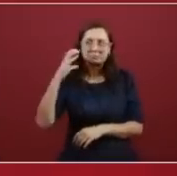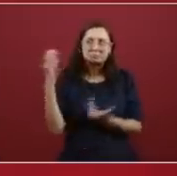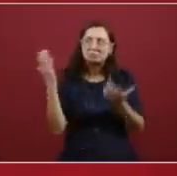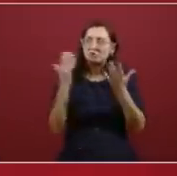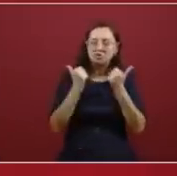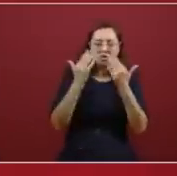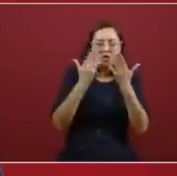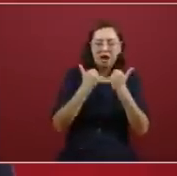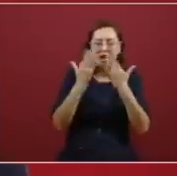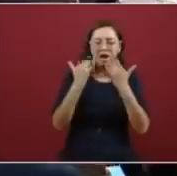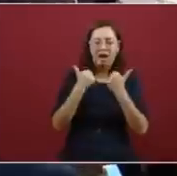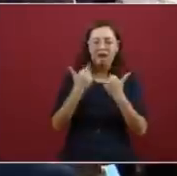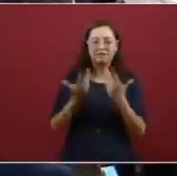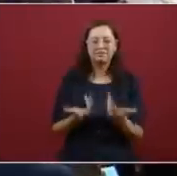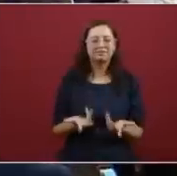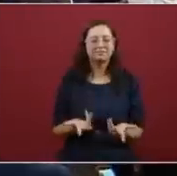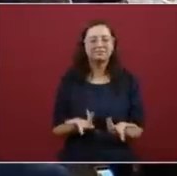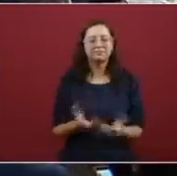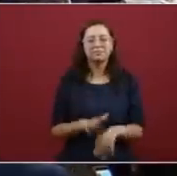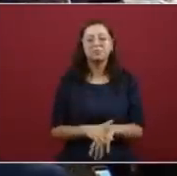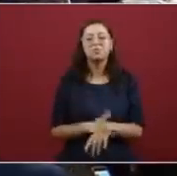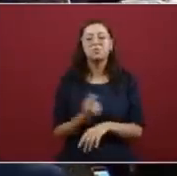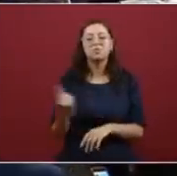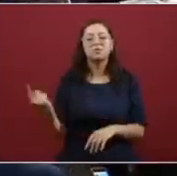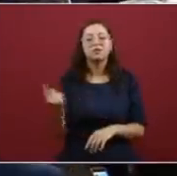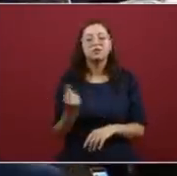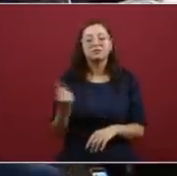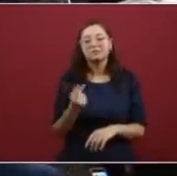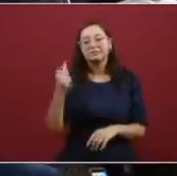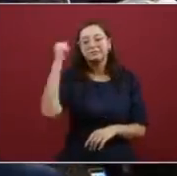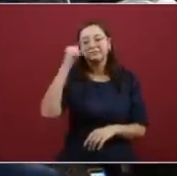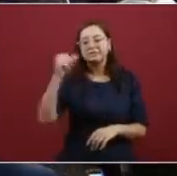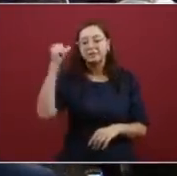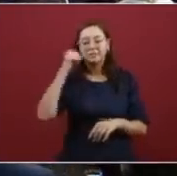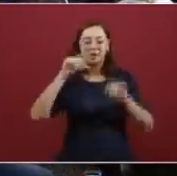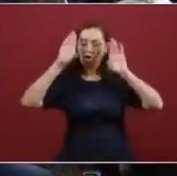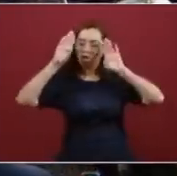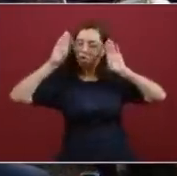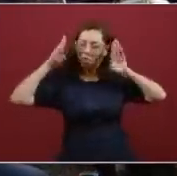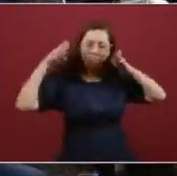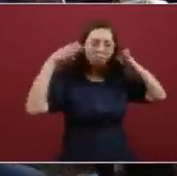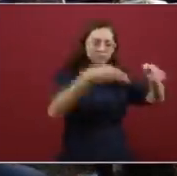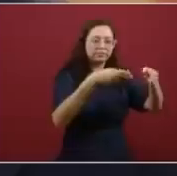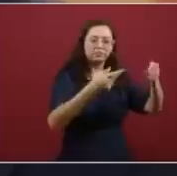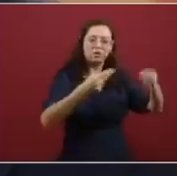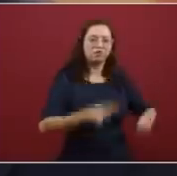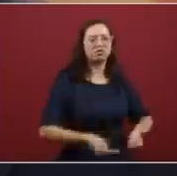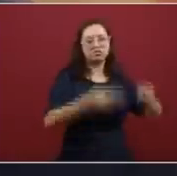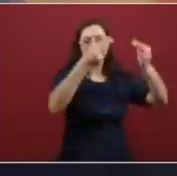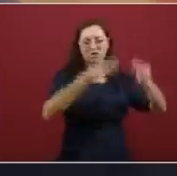porque se buscaba el mercado. Ahora es distinto.